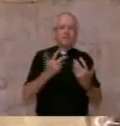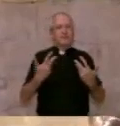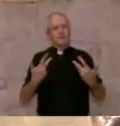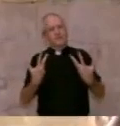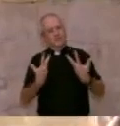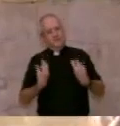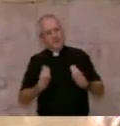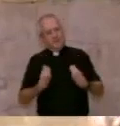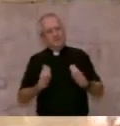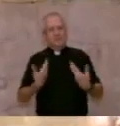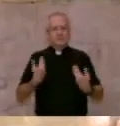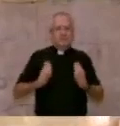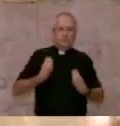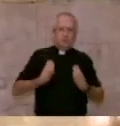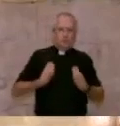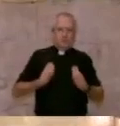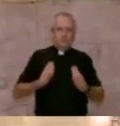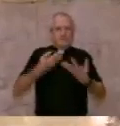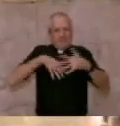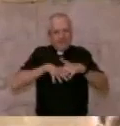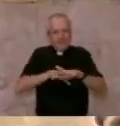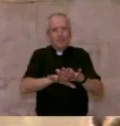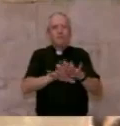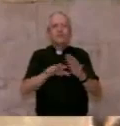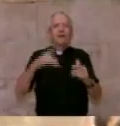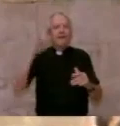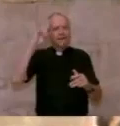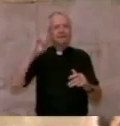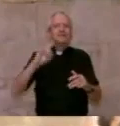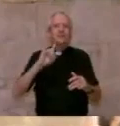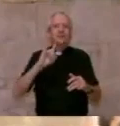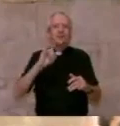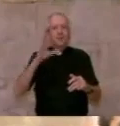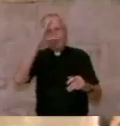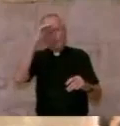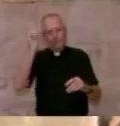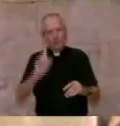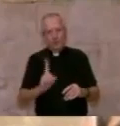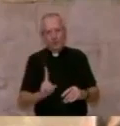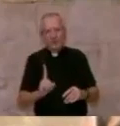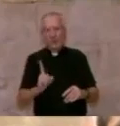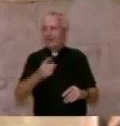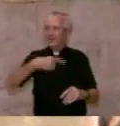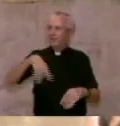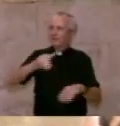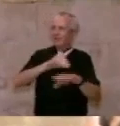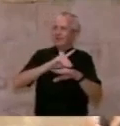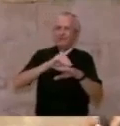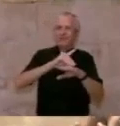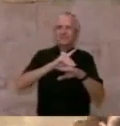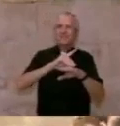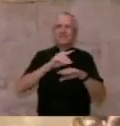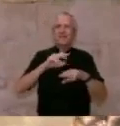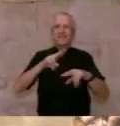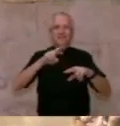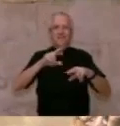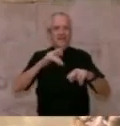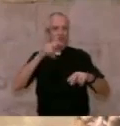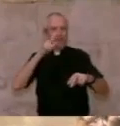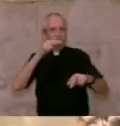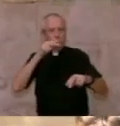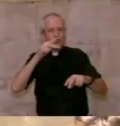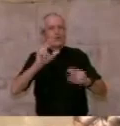angustias, adentrarme en vuestra historia. En este sentido, no podemos olvidar que en nuestra diócesis tortosina contamos con